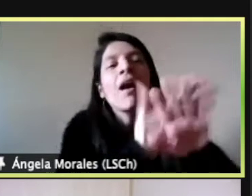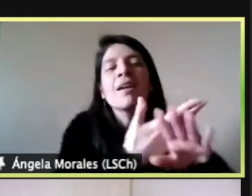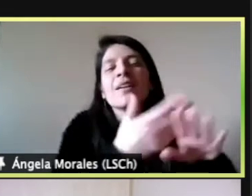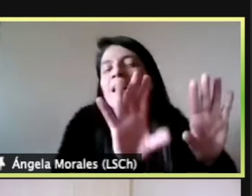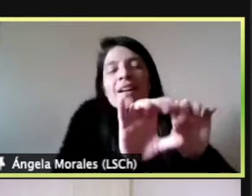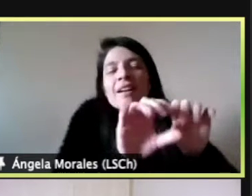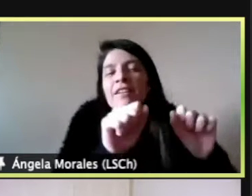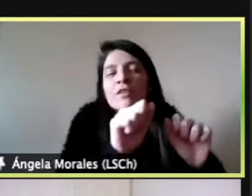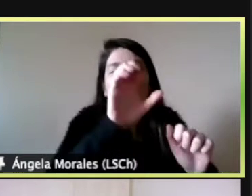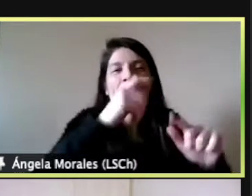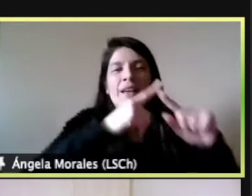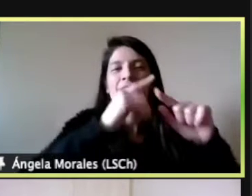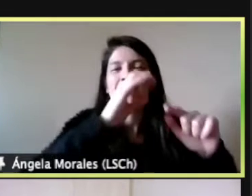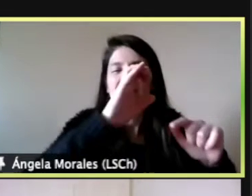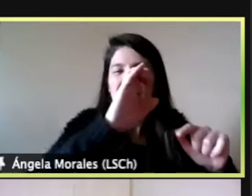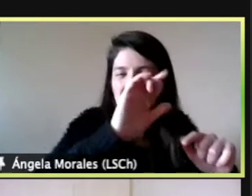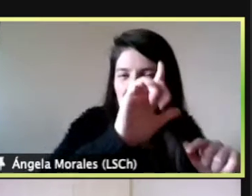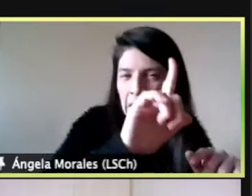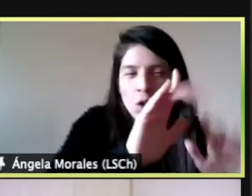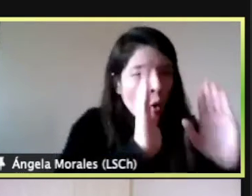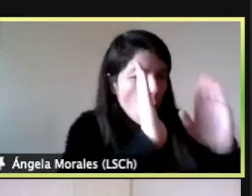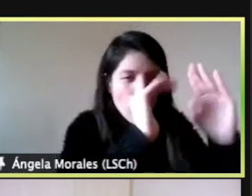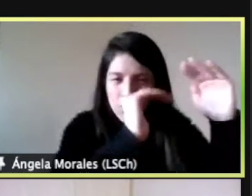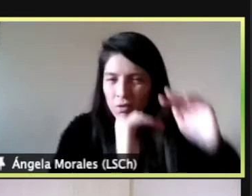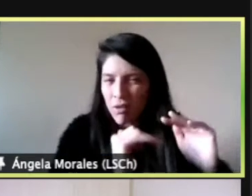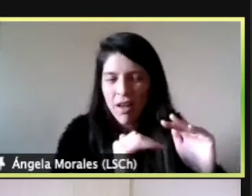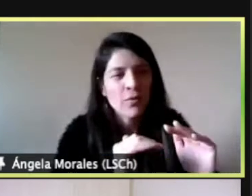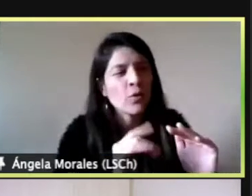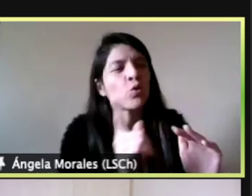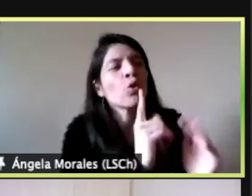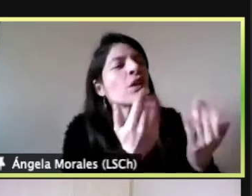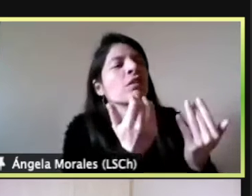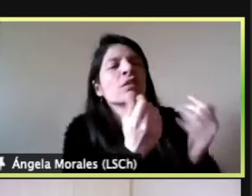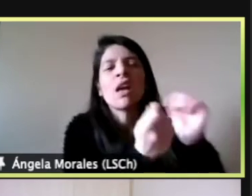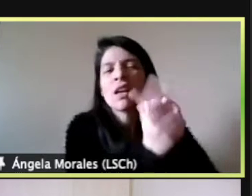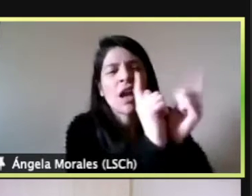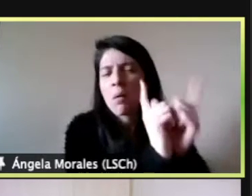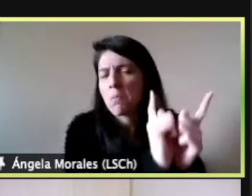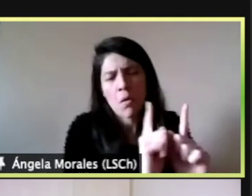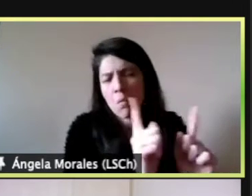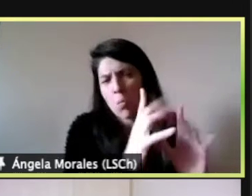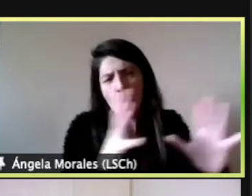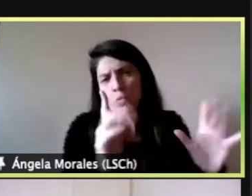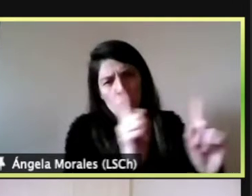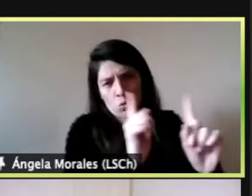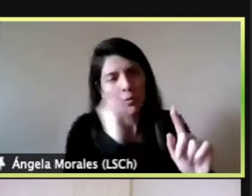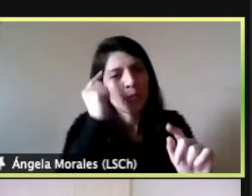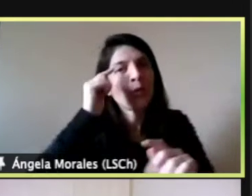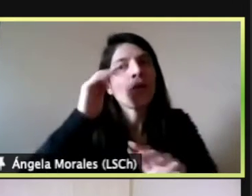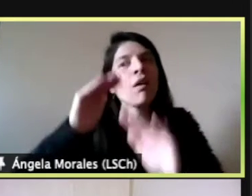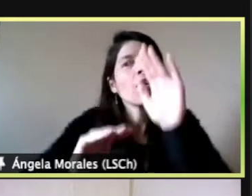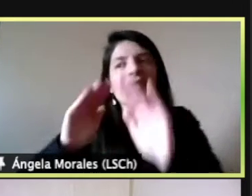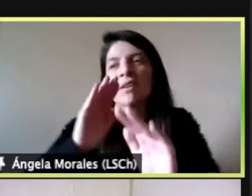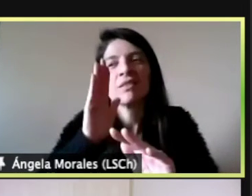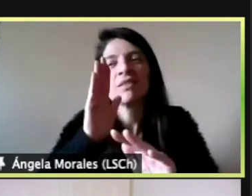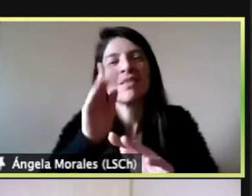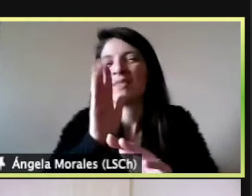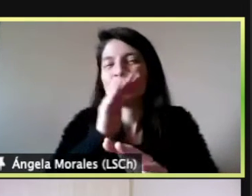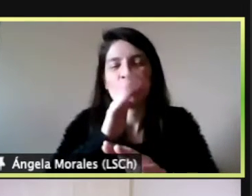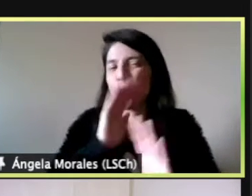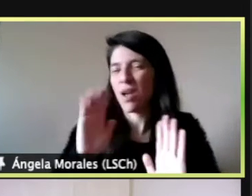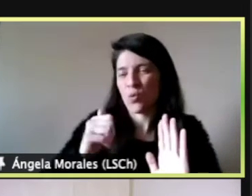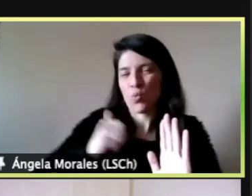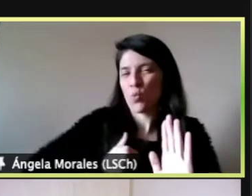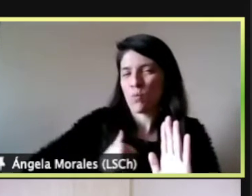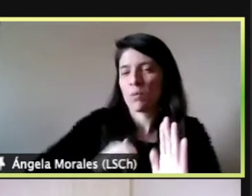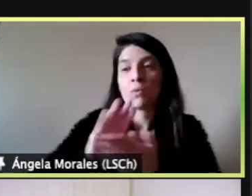que hacer mucho trabajo, pero hay ocasiones en donde eso no se cumple del todo, a pesar de que vengan en archivo Excel.